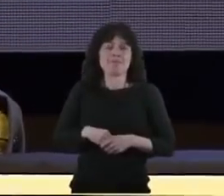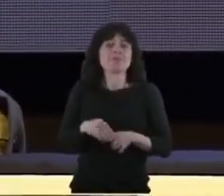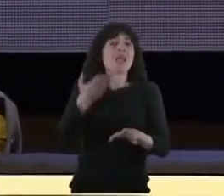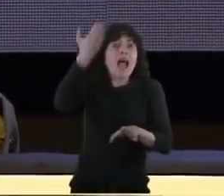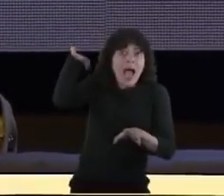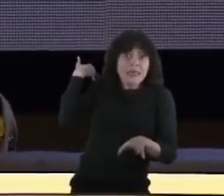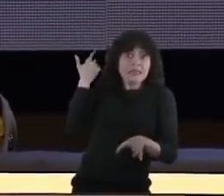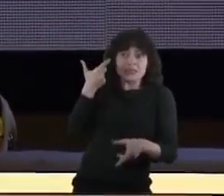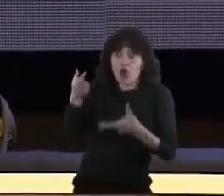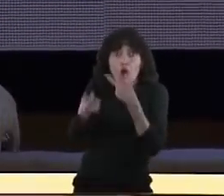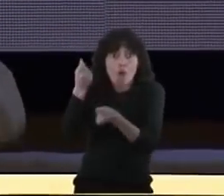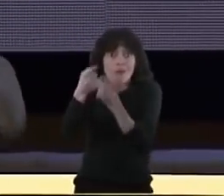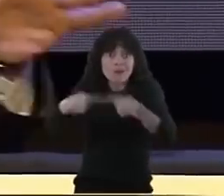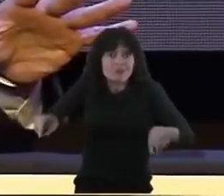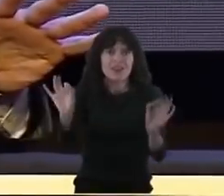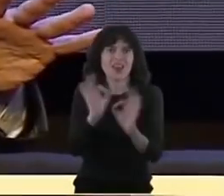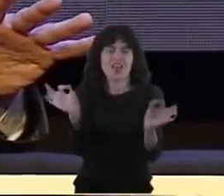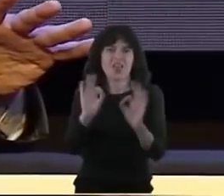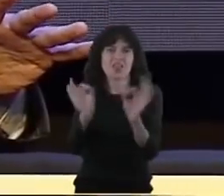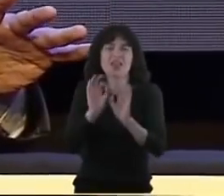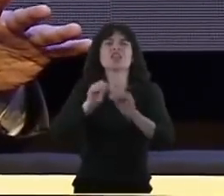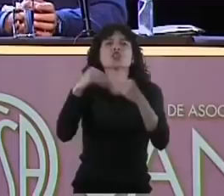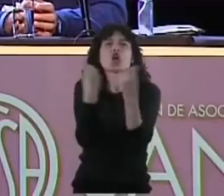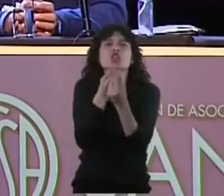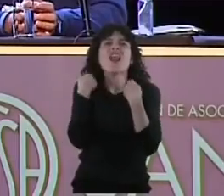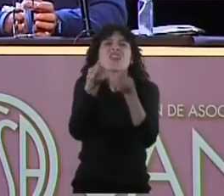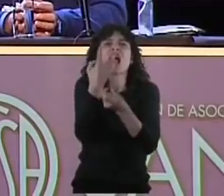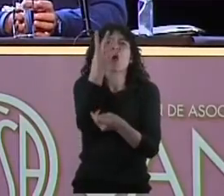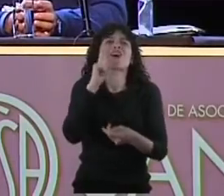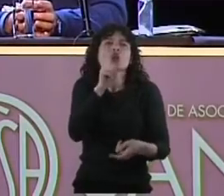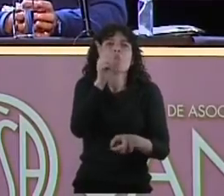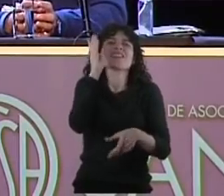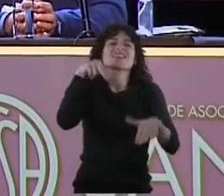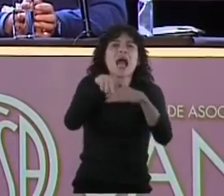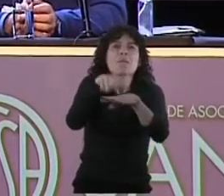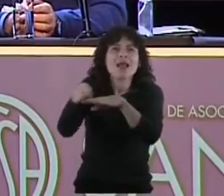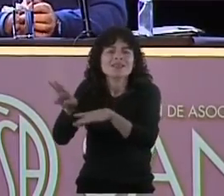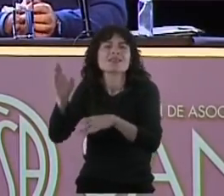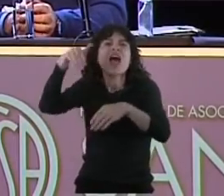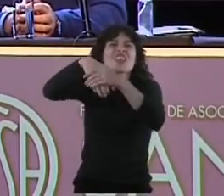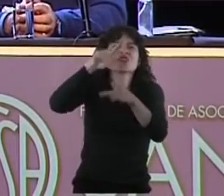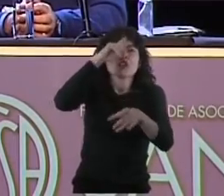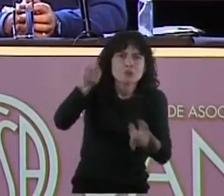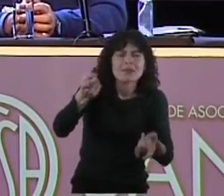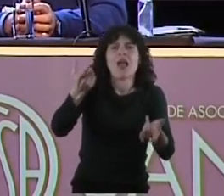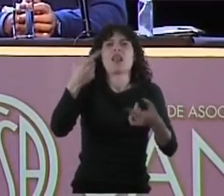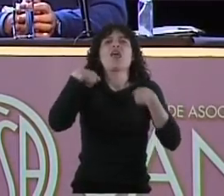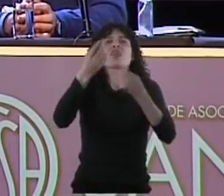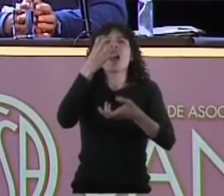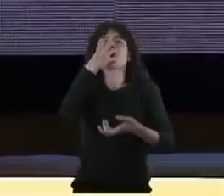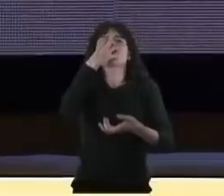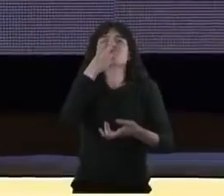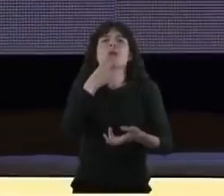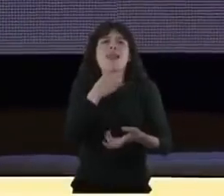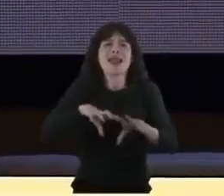Pusimos 4.000 camas de terapia intensiva en toda la Argentina. Pusimos 4.000 respiradores automáticos en toda la Argentina.